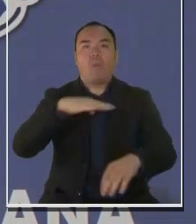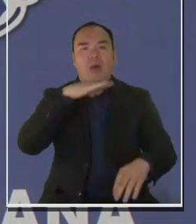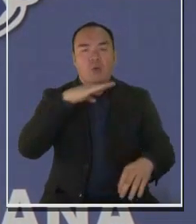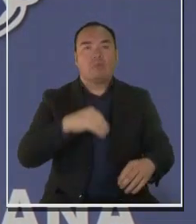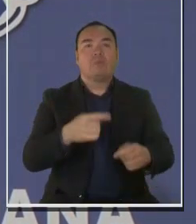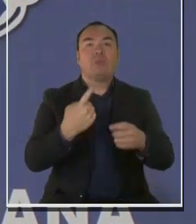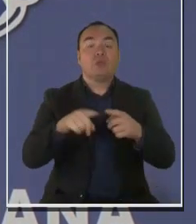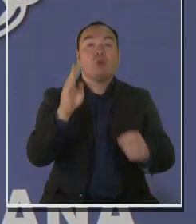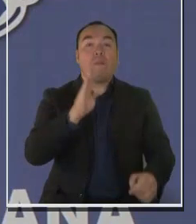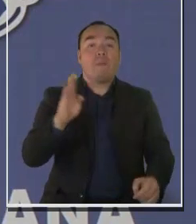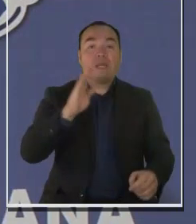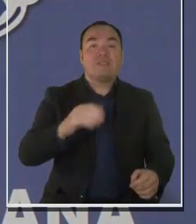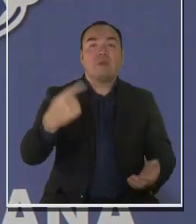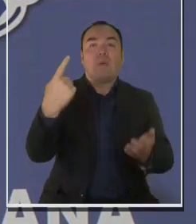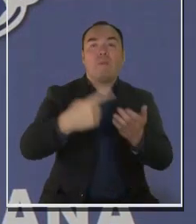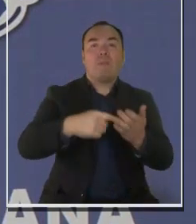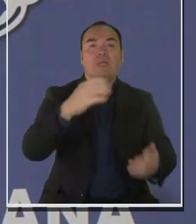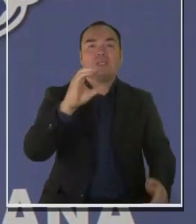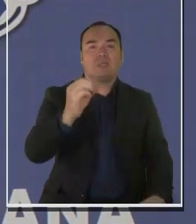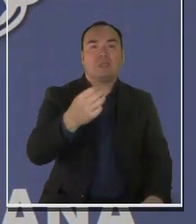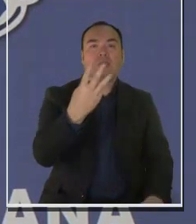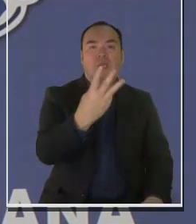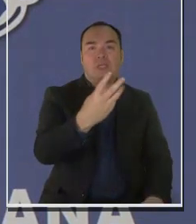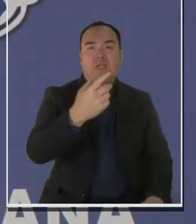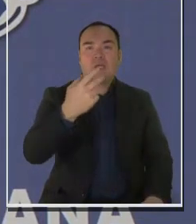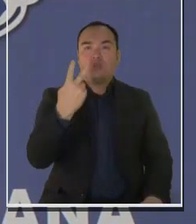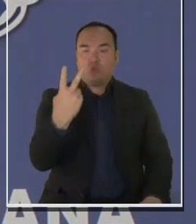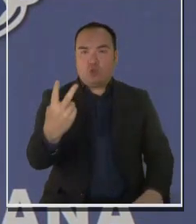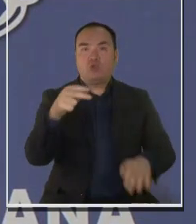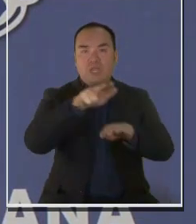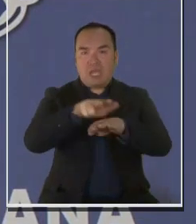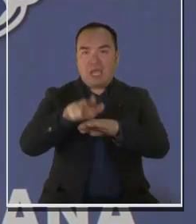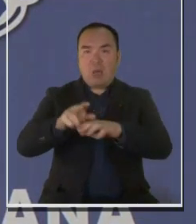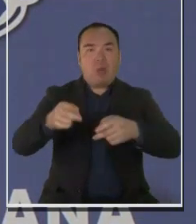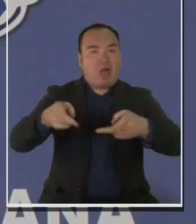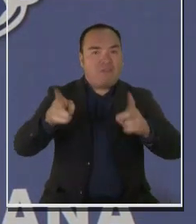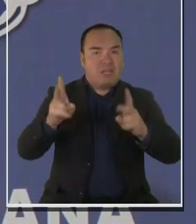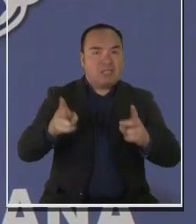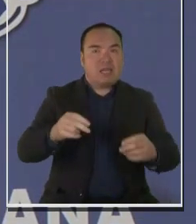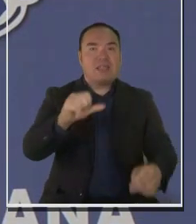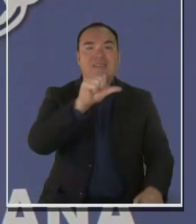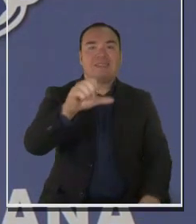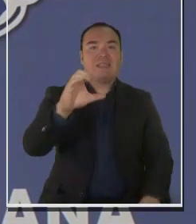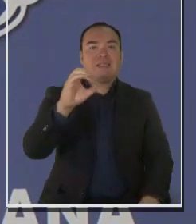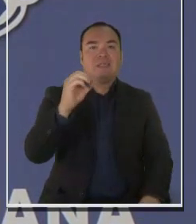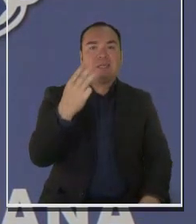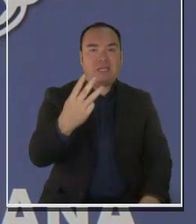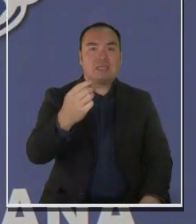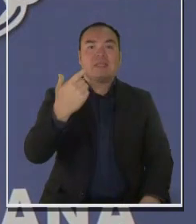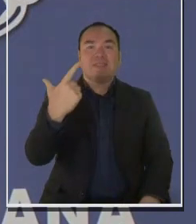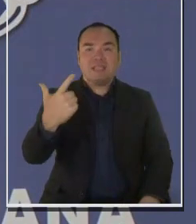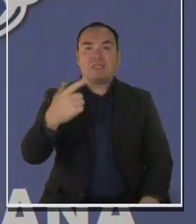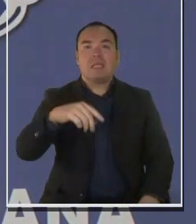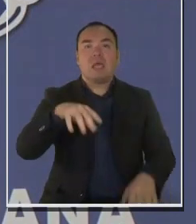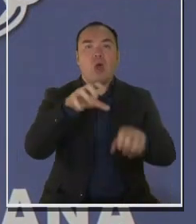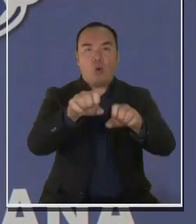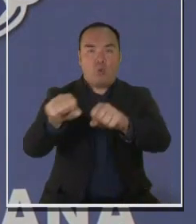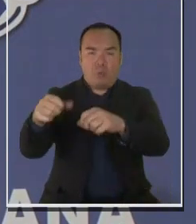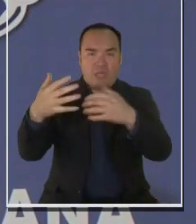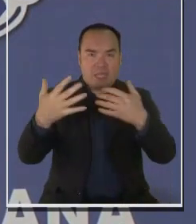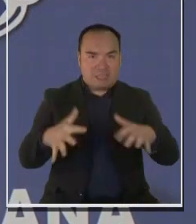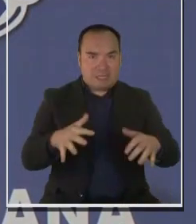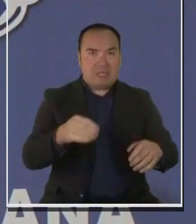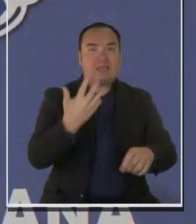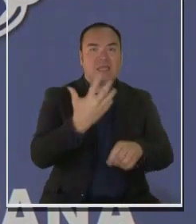tenemos 1.032 camas habilitadas, con 697 camas ocupadas y 335